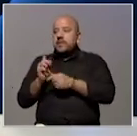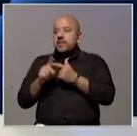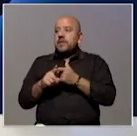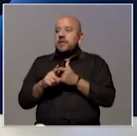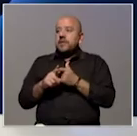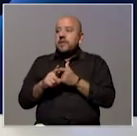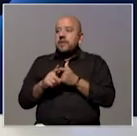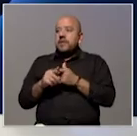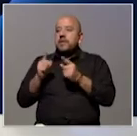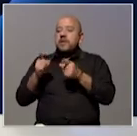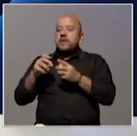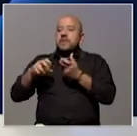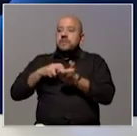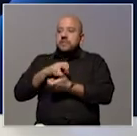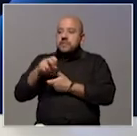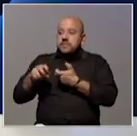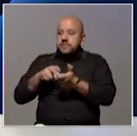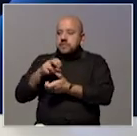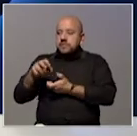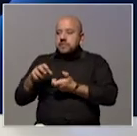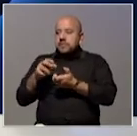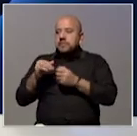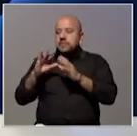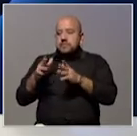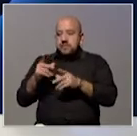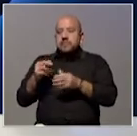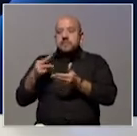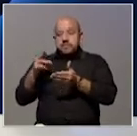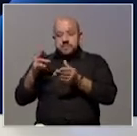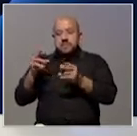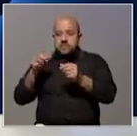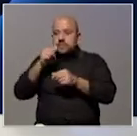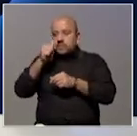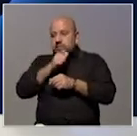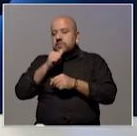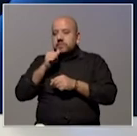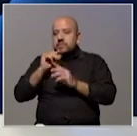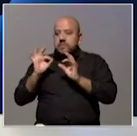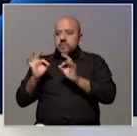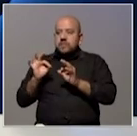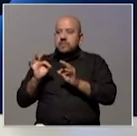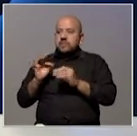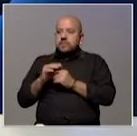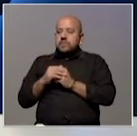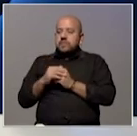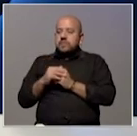con eso tiene un conflicto que después tuvimos y se terminó resolviendo igual de buena forma pero